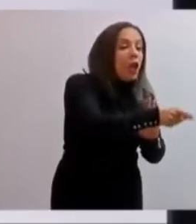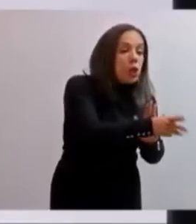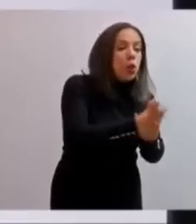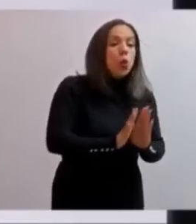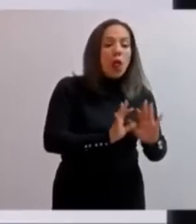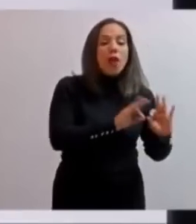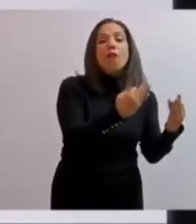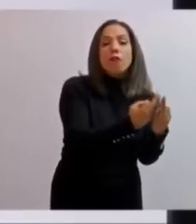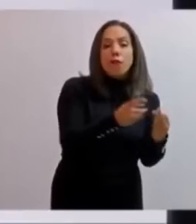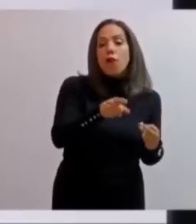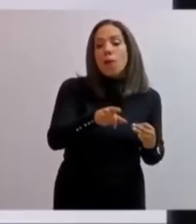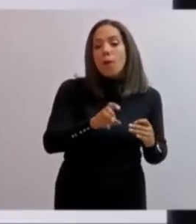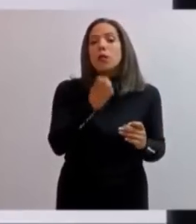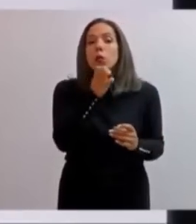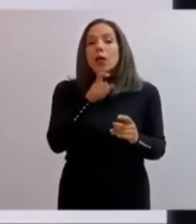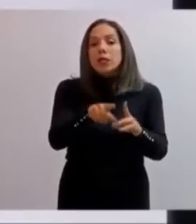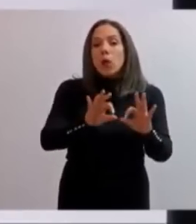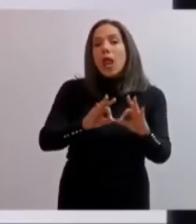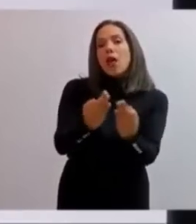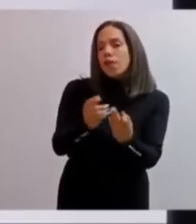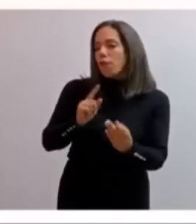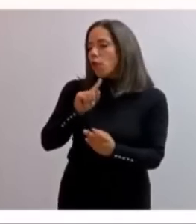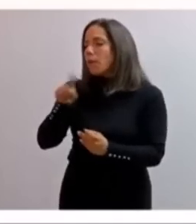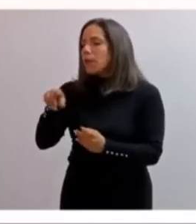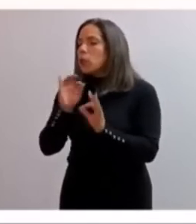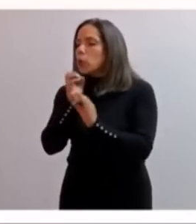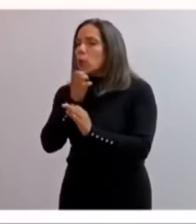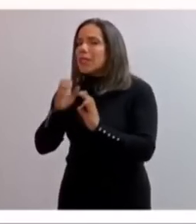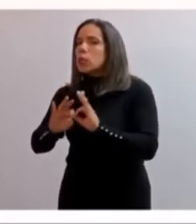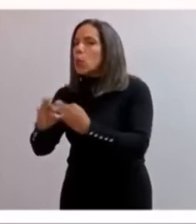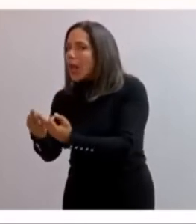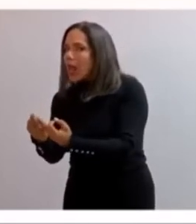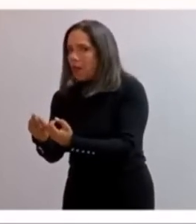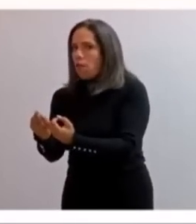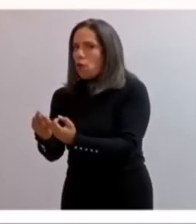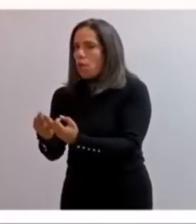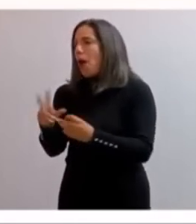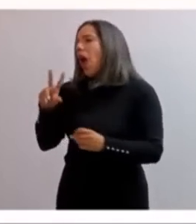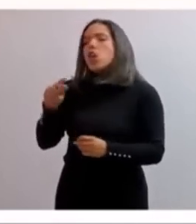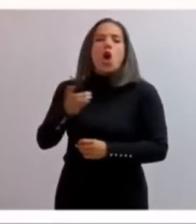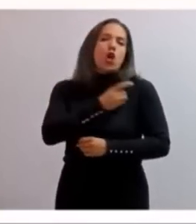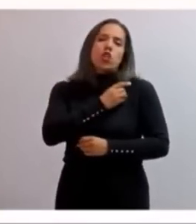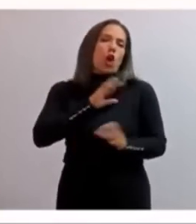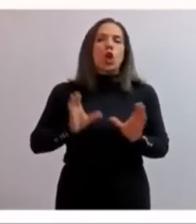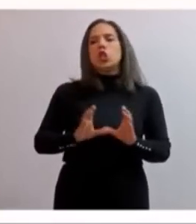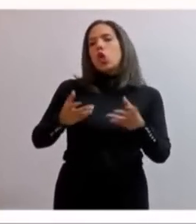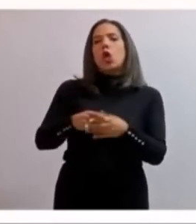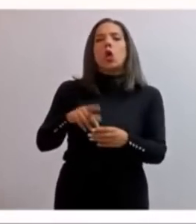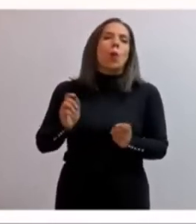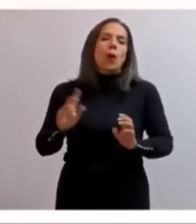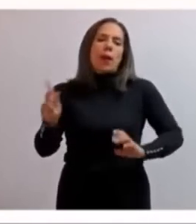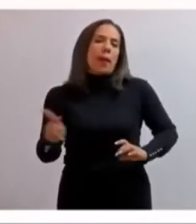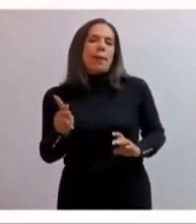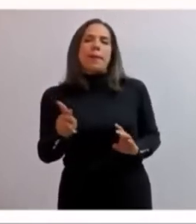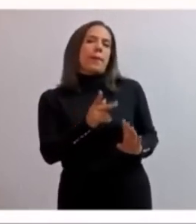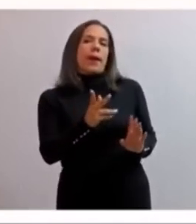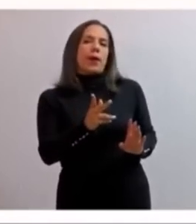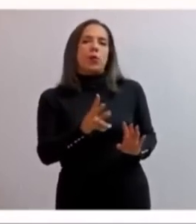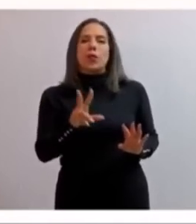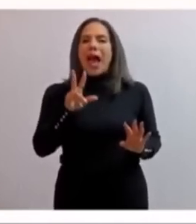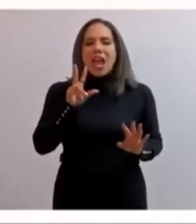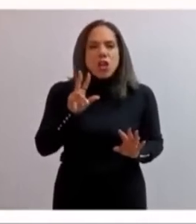con la comunidad. O sea, una vinculación no es nada más preguntarse qué pasa en la comunidad,